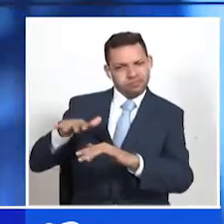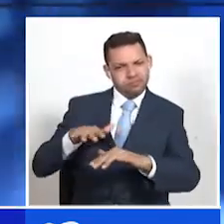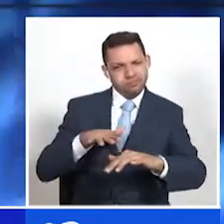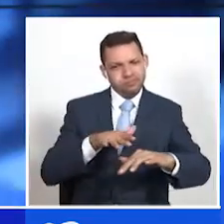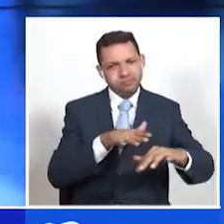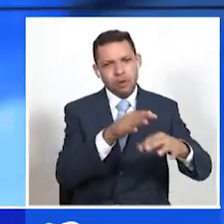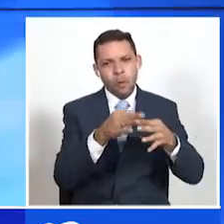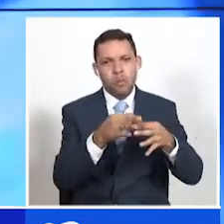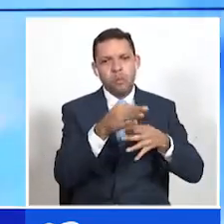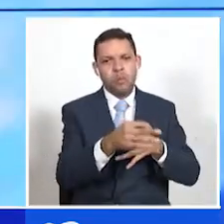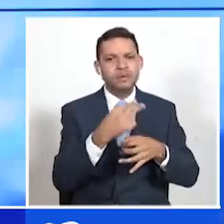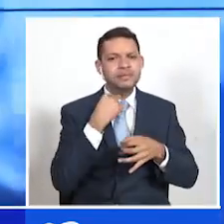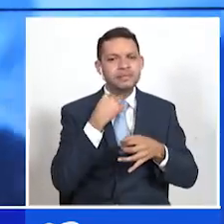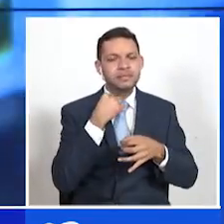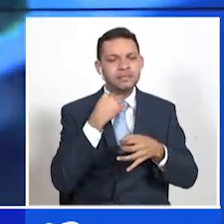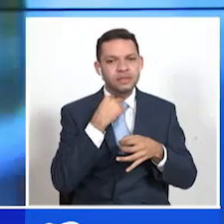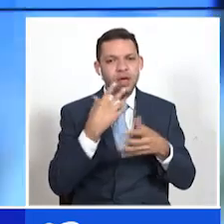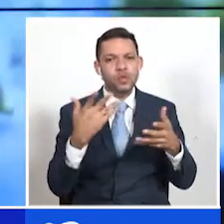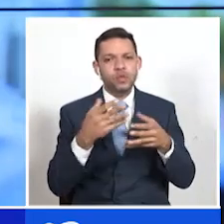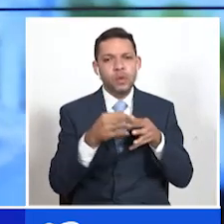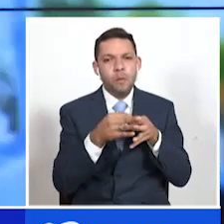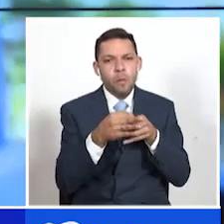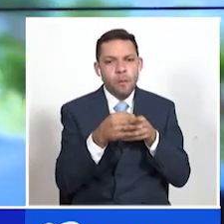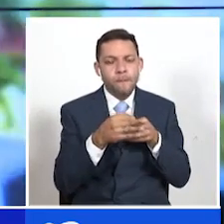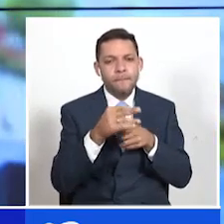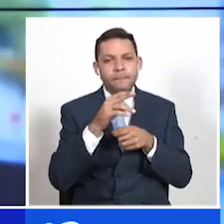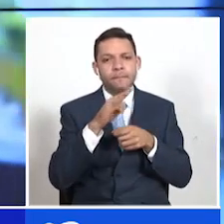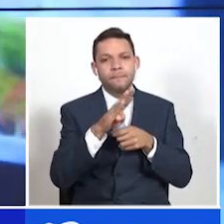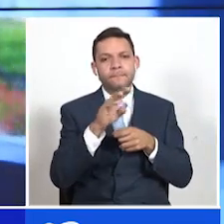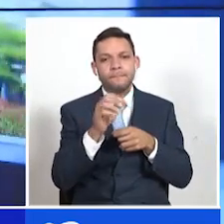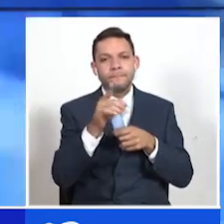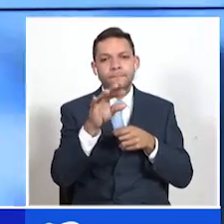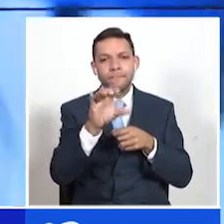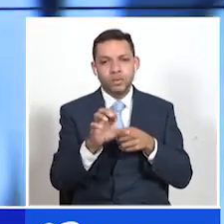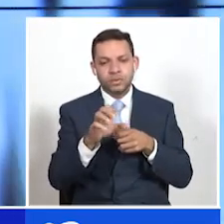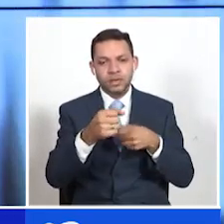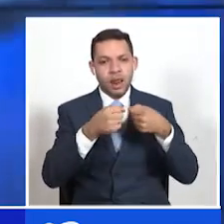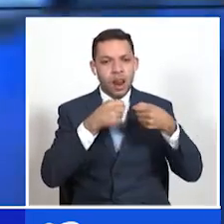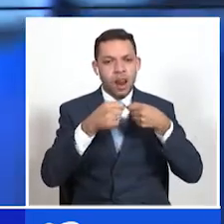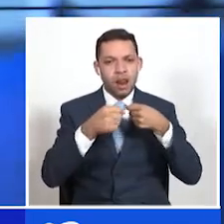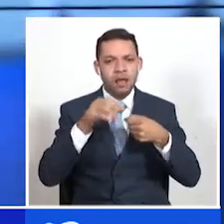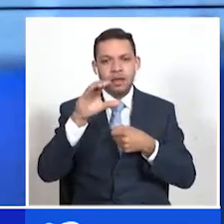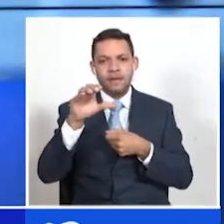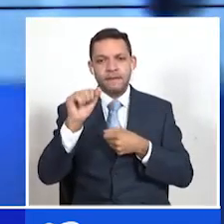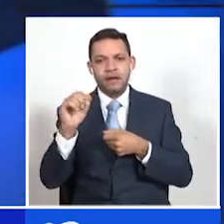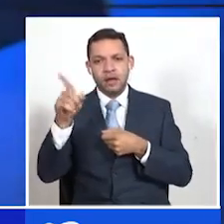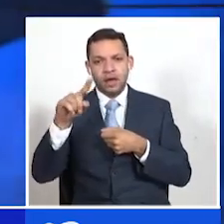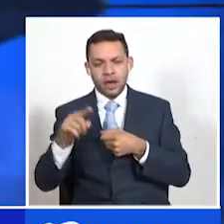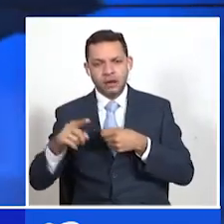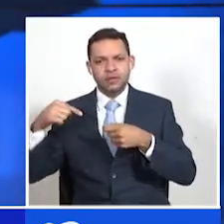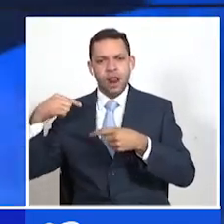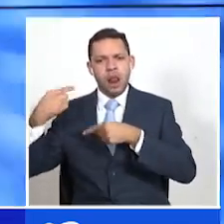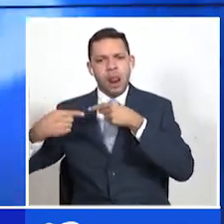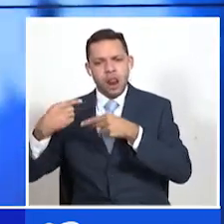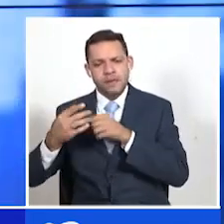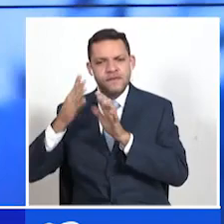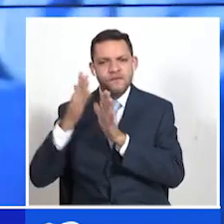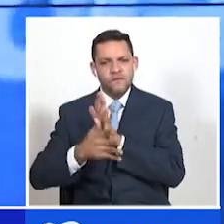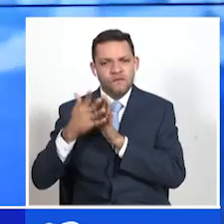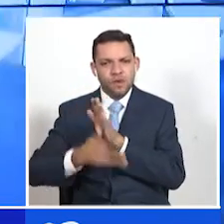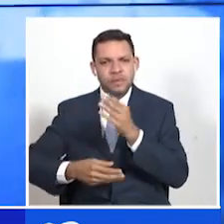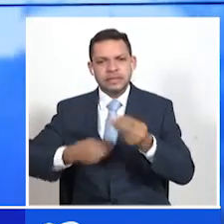Bosque, municipio de Neira, en el departamento de Cala. Nuestro compañero Carlos Aguirre ha estado muy atento durante el fin de semana contándonos la situación que se ha venido